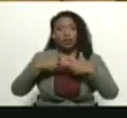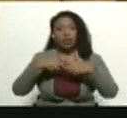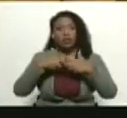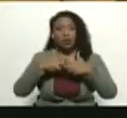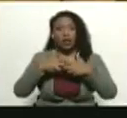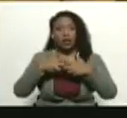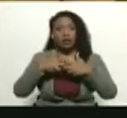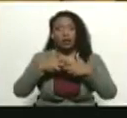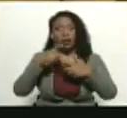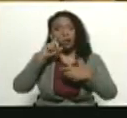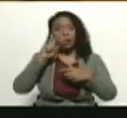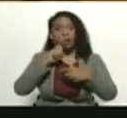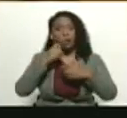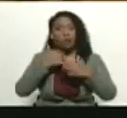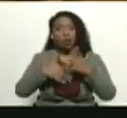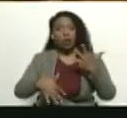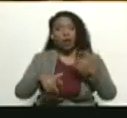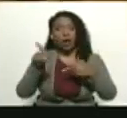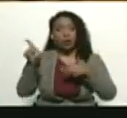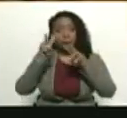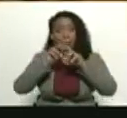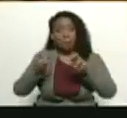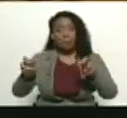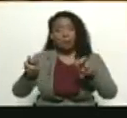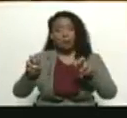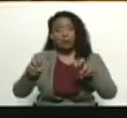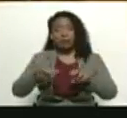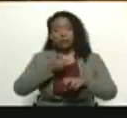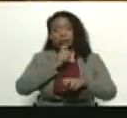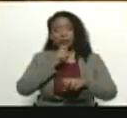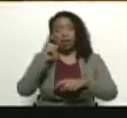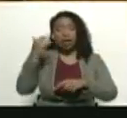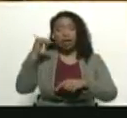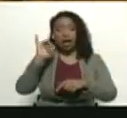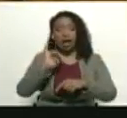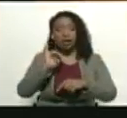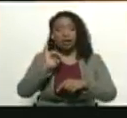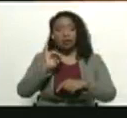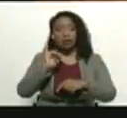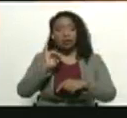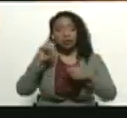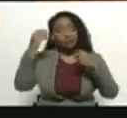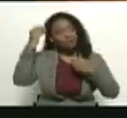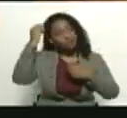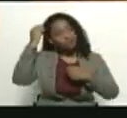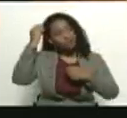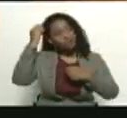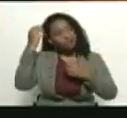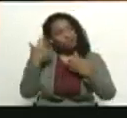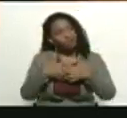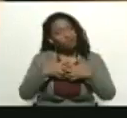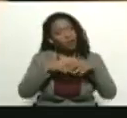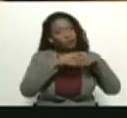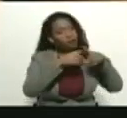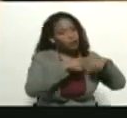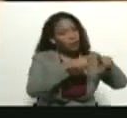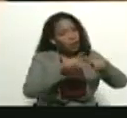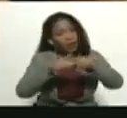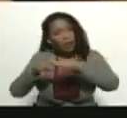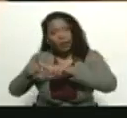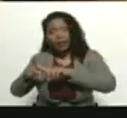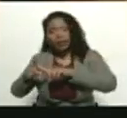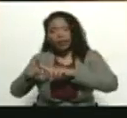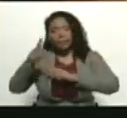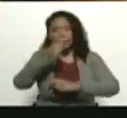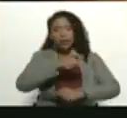reproductivos. Es una investigación, una sistematización que además también recorre las reflexiones que han hecho distintos relatores